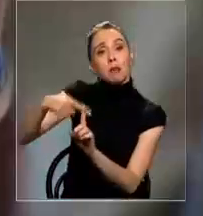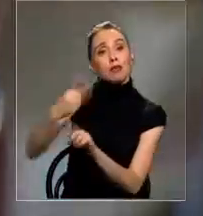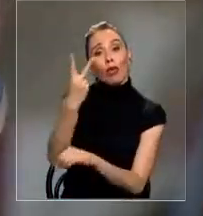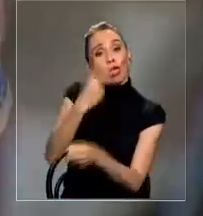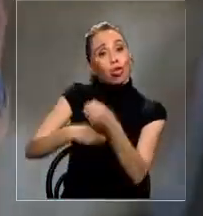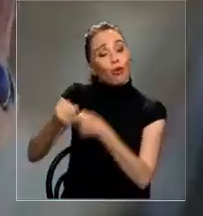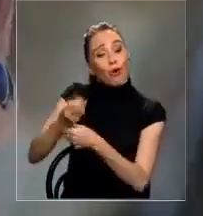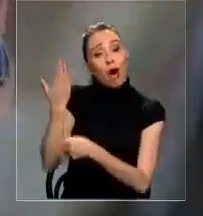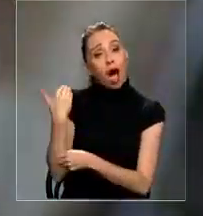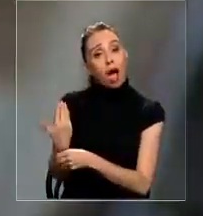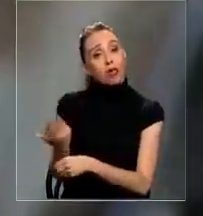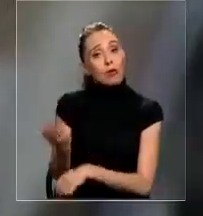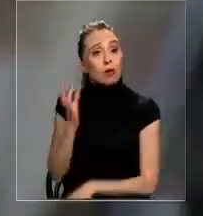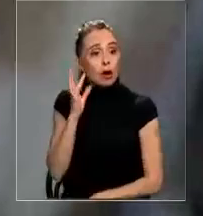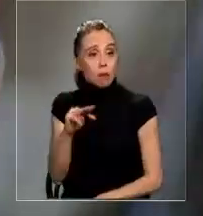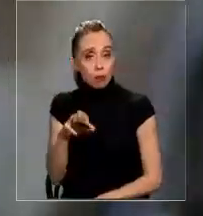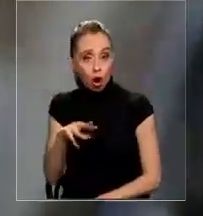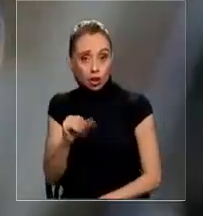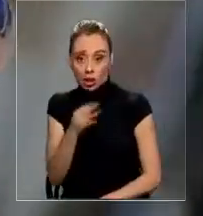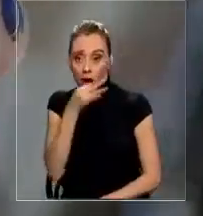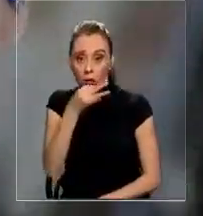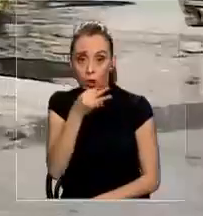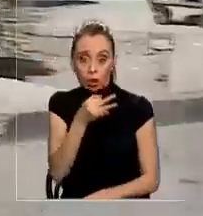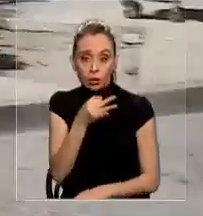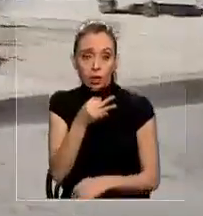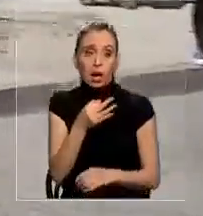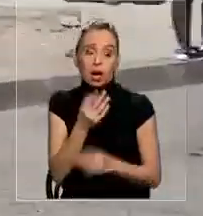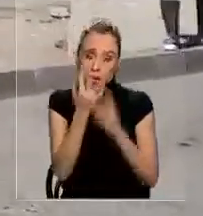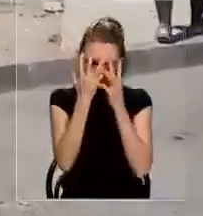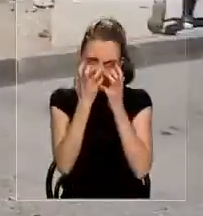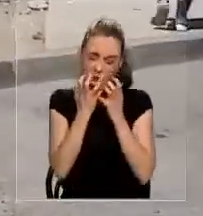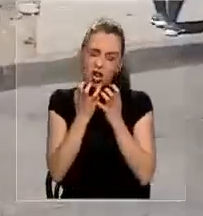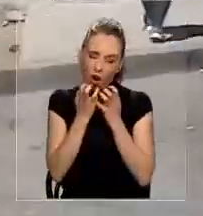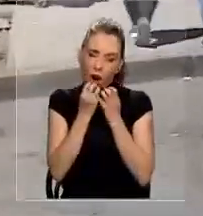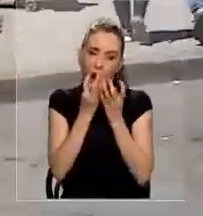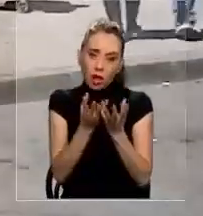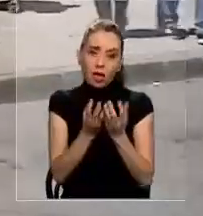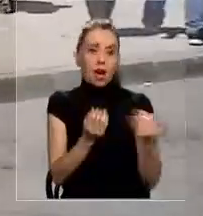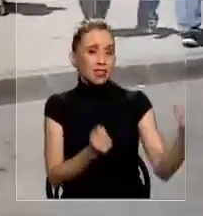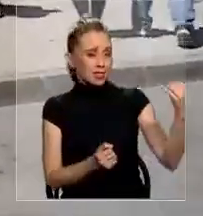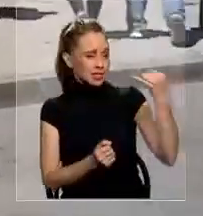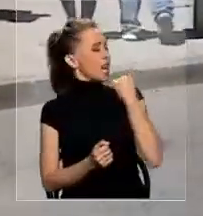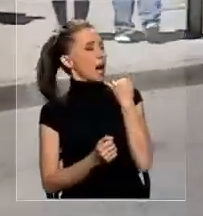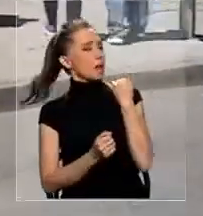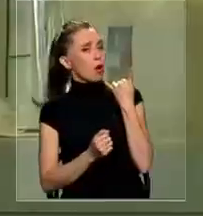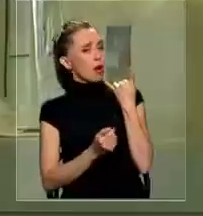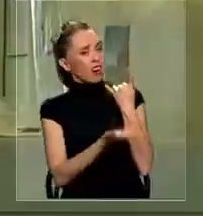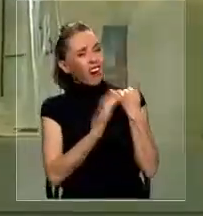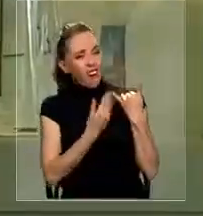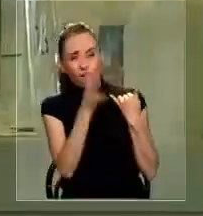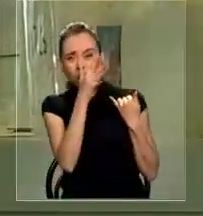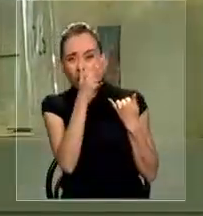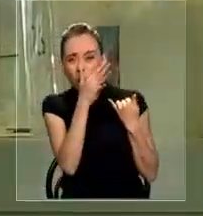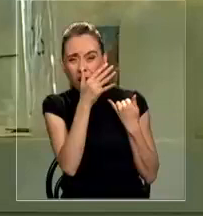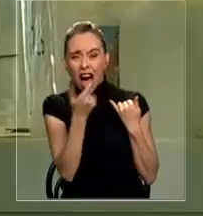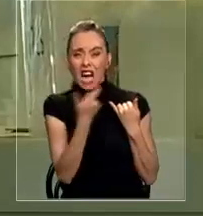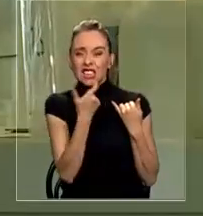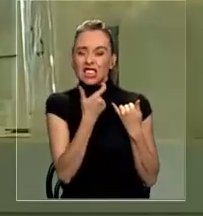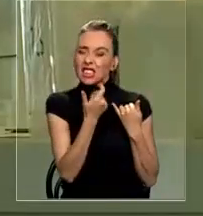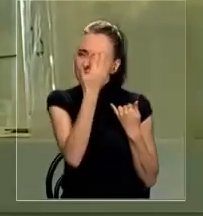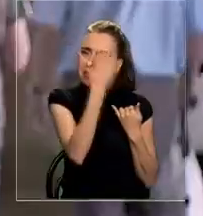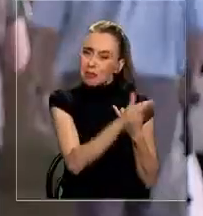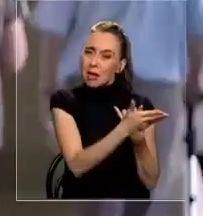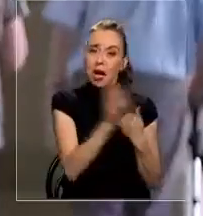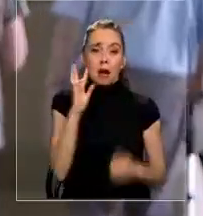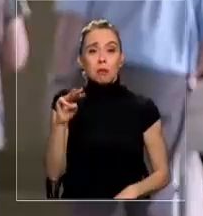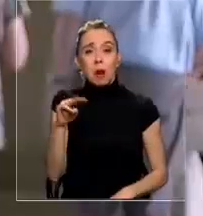2 años. Mónica lo cuenta y no puede ocultar su enojo, porque ese llamado fue como una burla, como un chiste cruel. Su